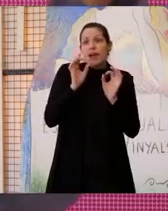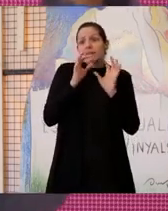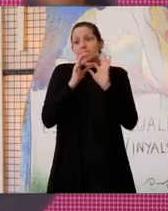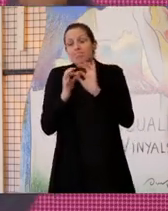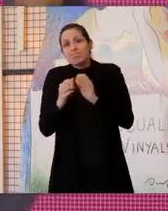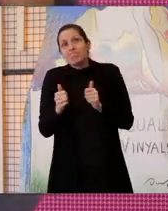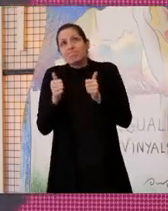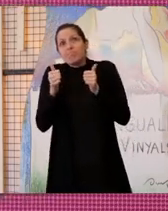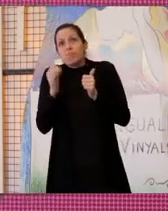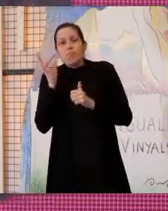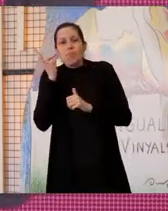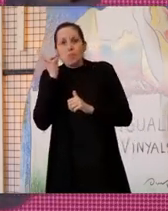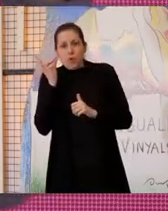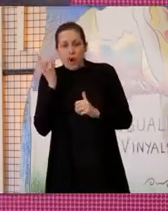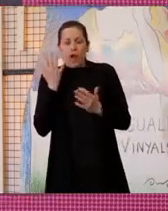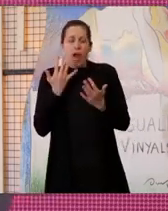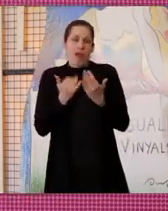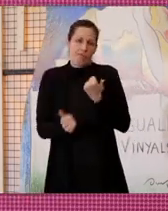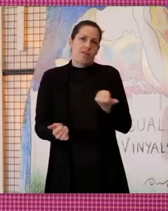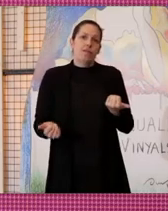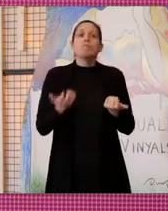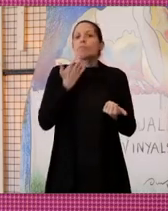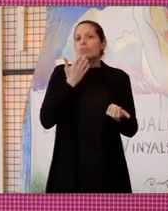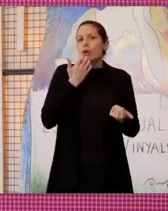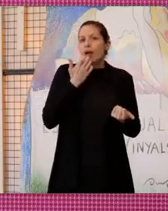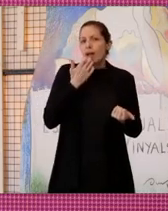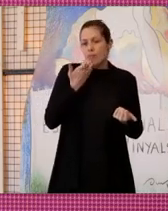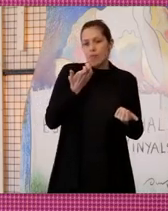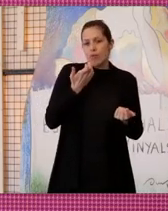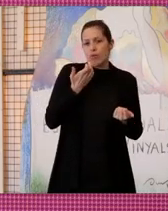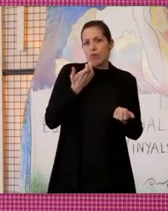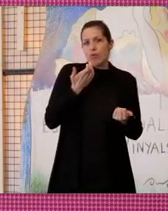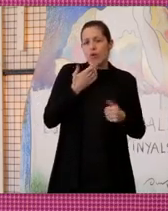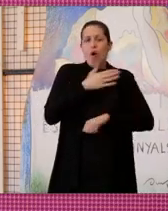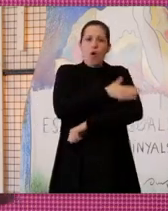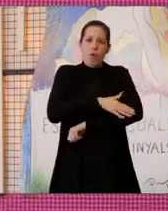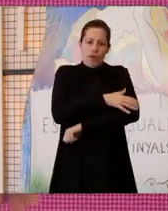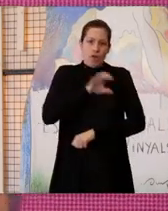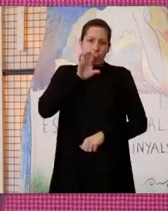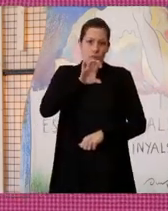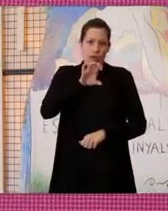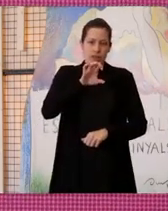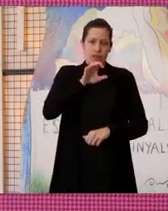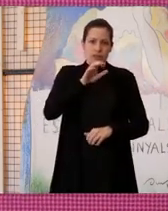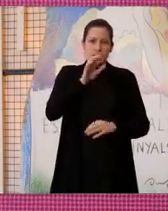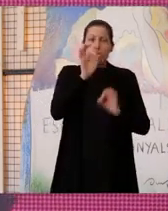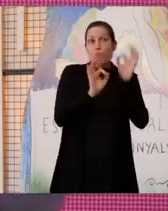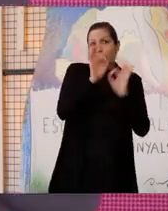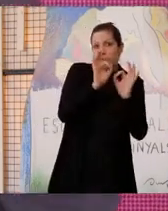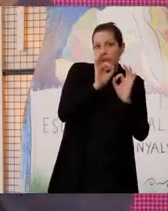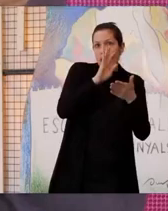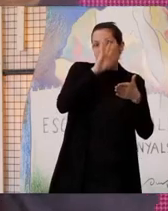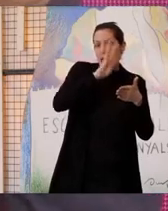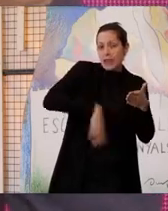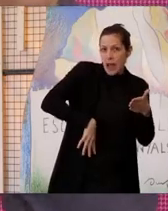ha habido cuotas de catalanes y vascos en el gobierno del país y nadie ha dicho yo no quiero ir